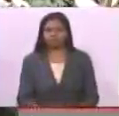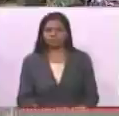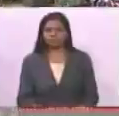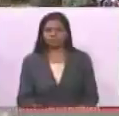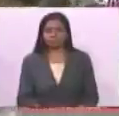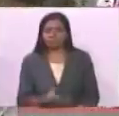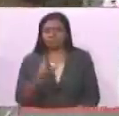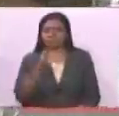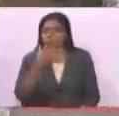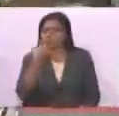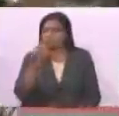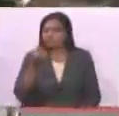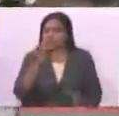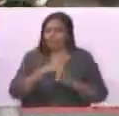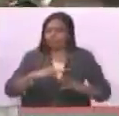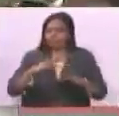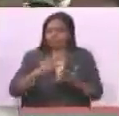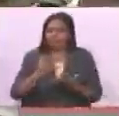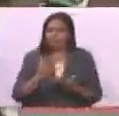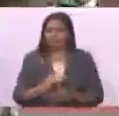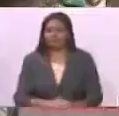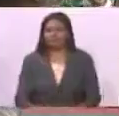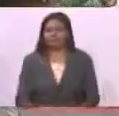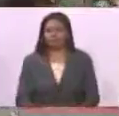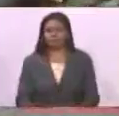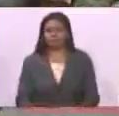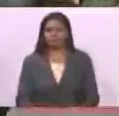No lo entiende.